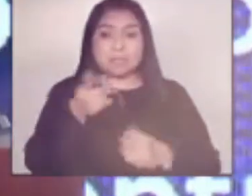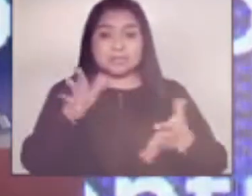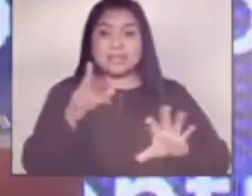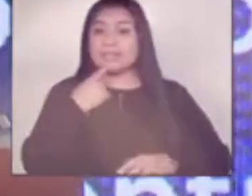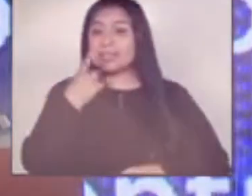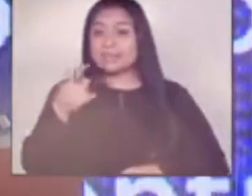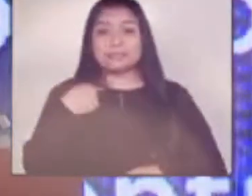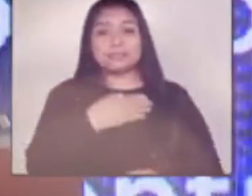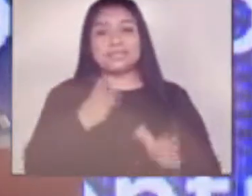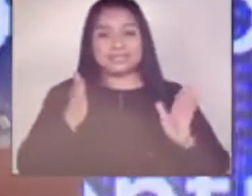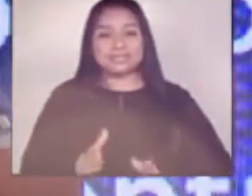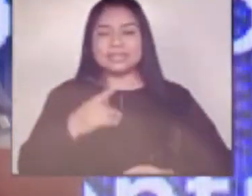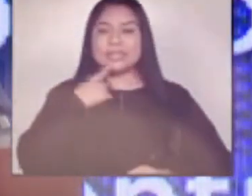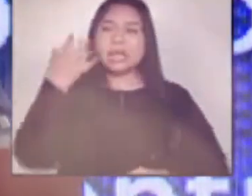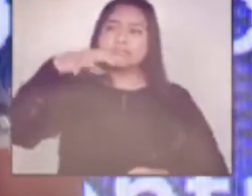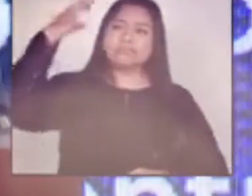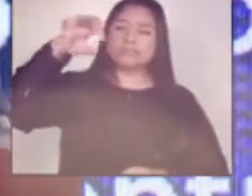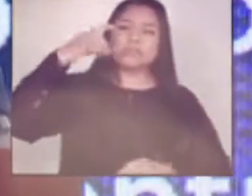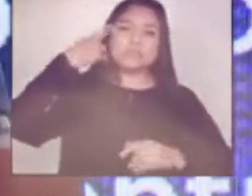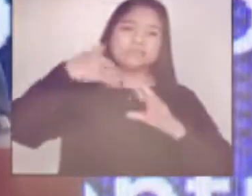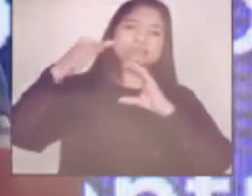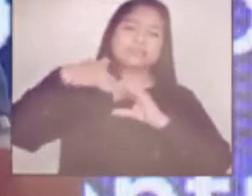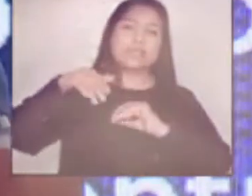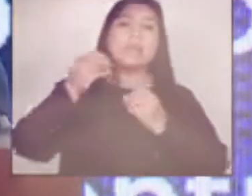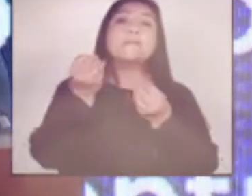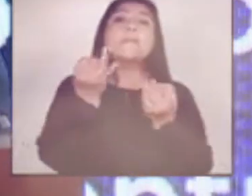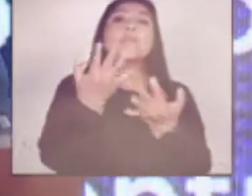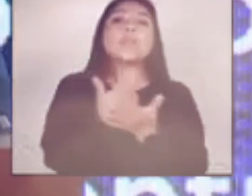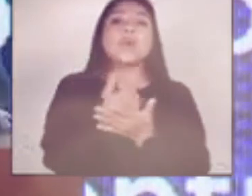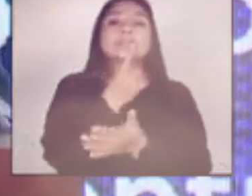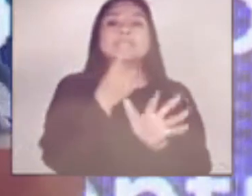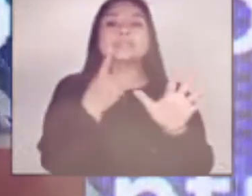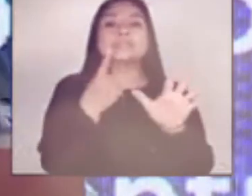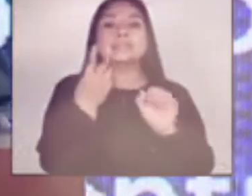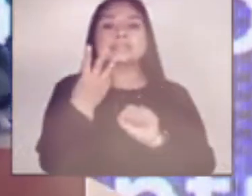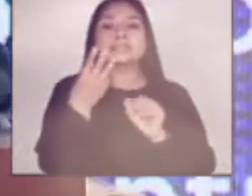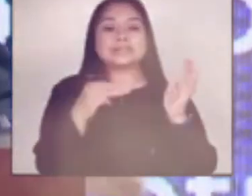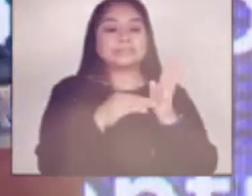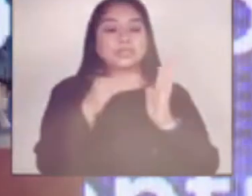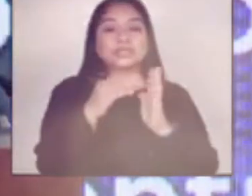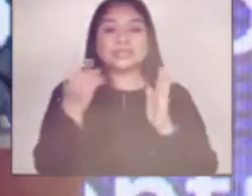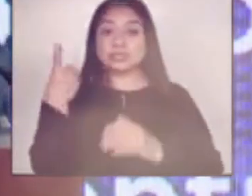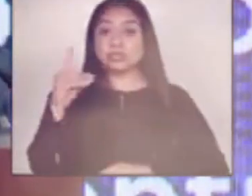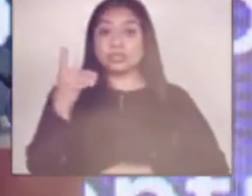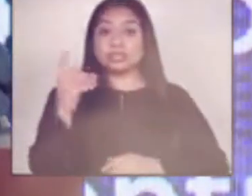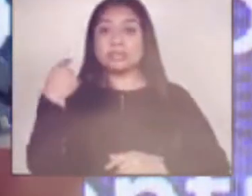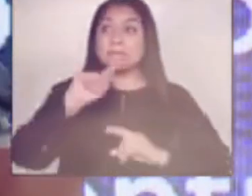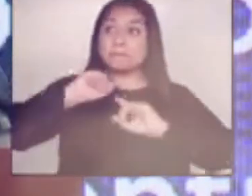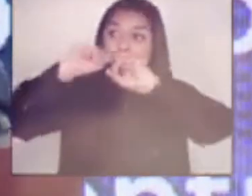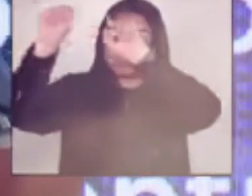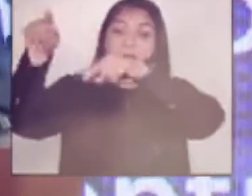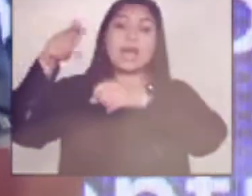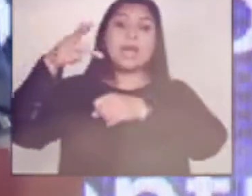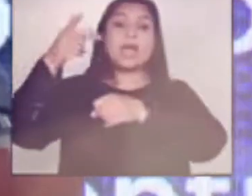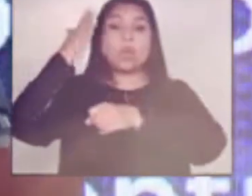ministra, exportó mercancías por un valor de 163 millones de dólares a la República de Corea, mientras